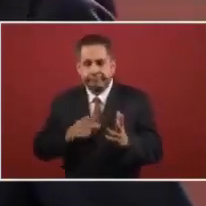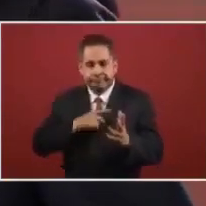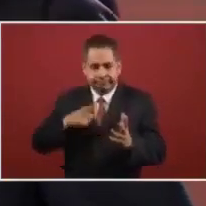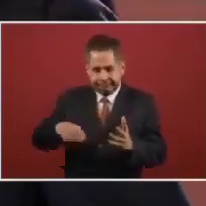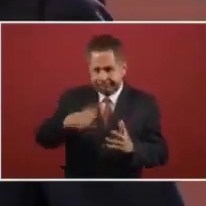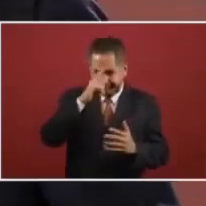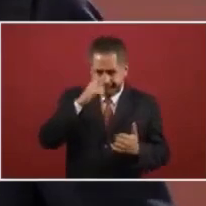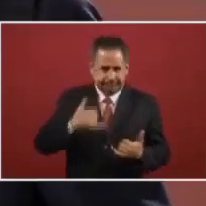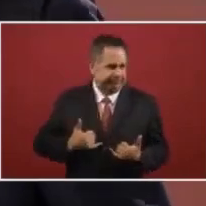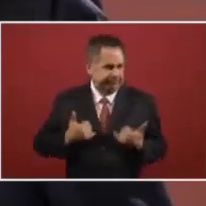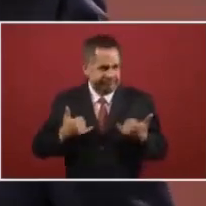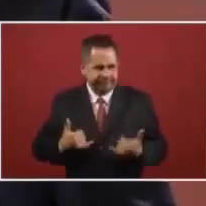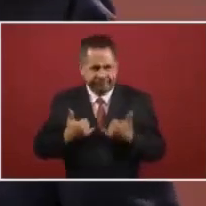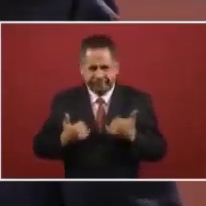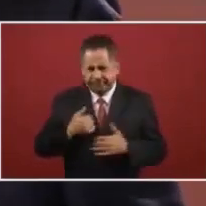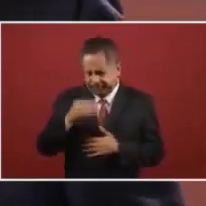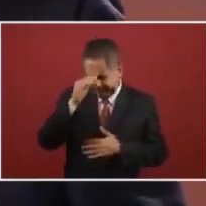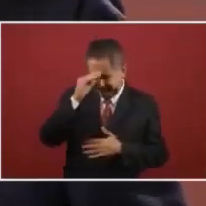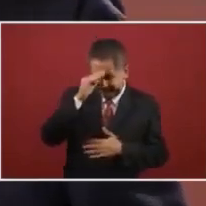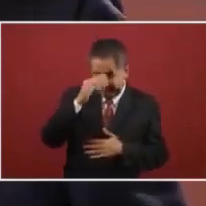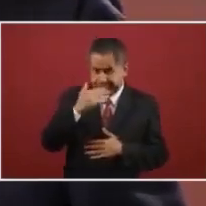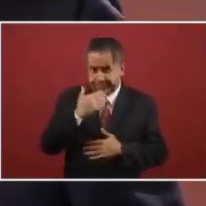los jóvenes muy bien